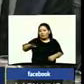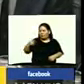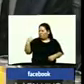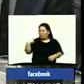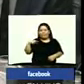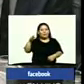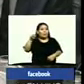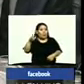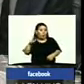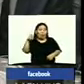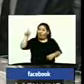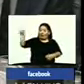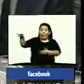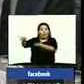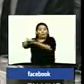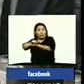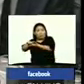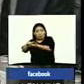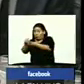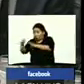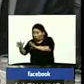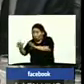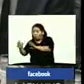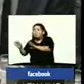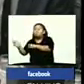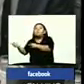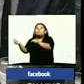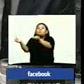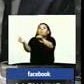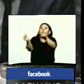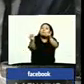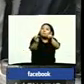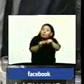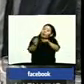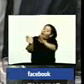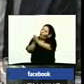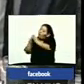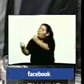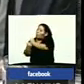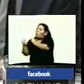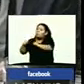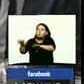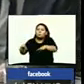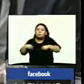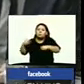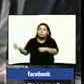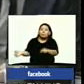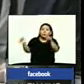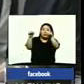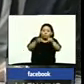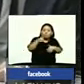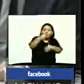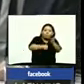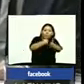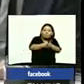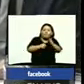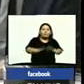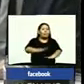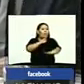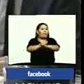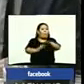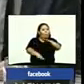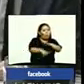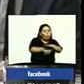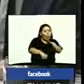miércoles pasado en Nueva York. Y en respuesta a la solicitud de apoyo con relación a la lucha contra la impunidad y la